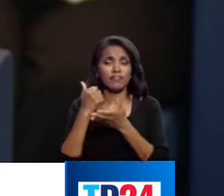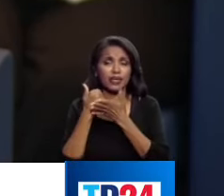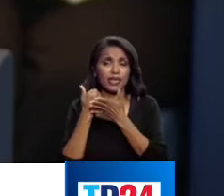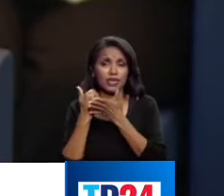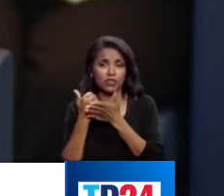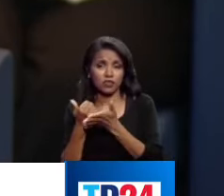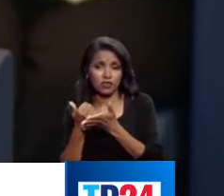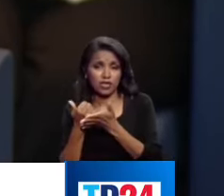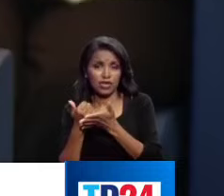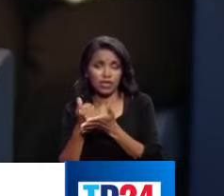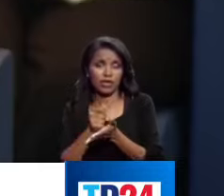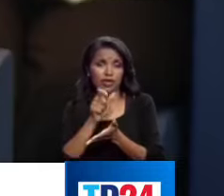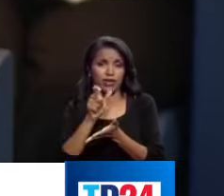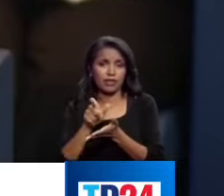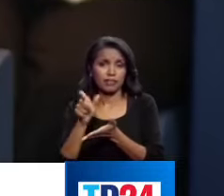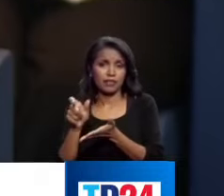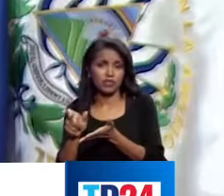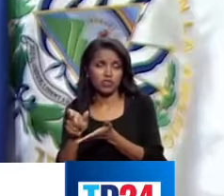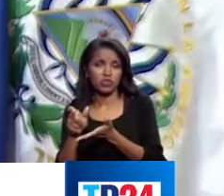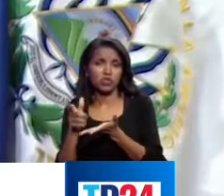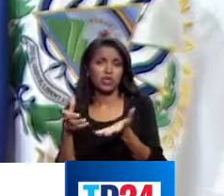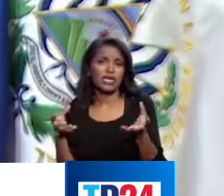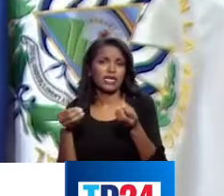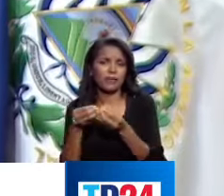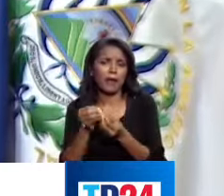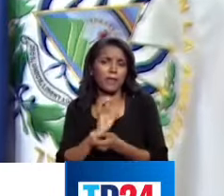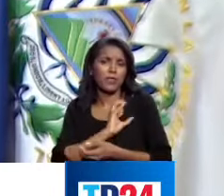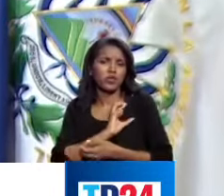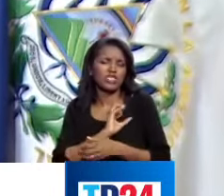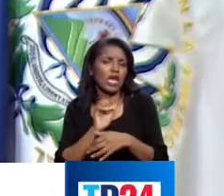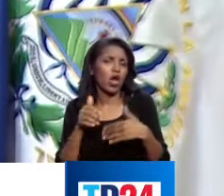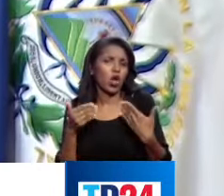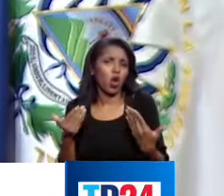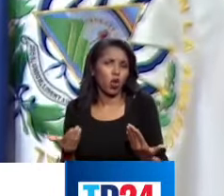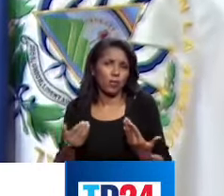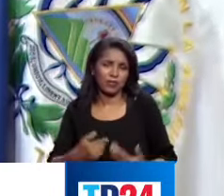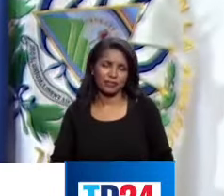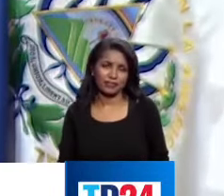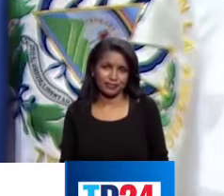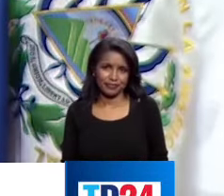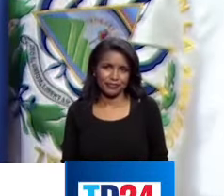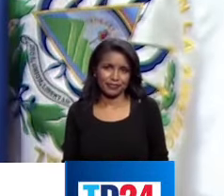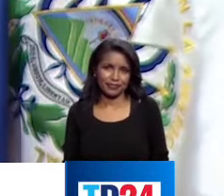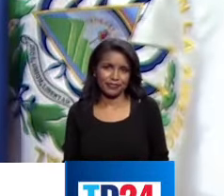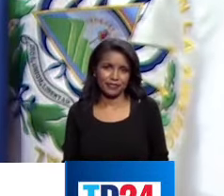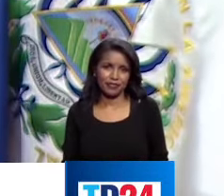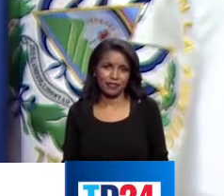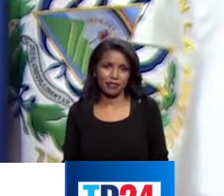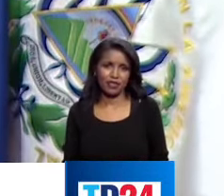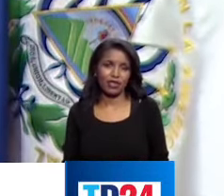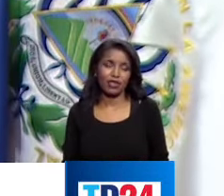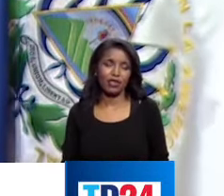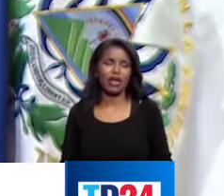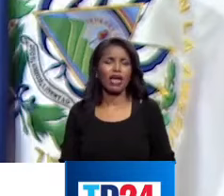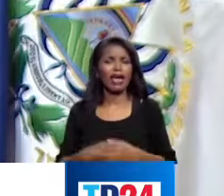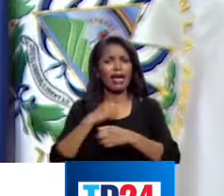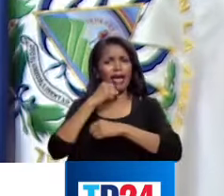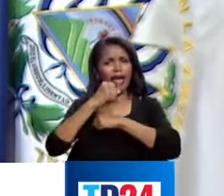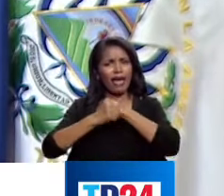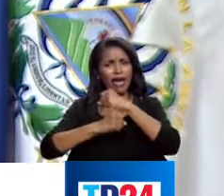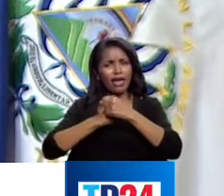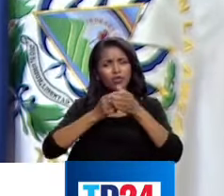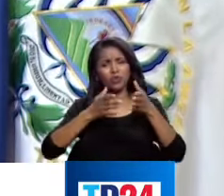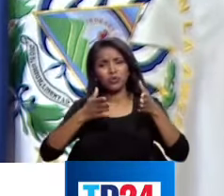para capacitar y aumentar su presencia en todo el país? A través del tiempo, la Policía de Turismo se ha venido debilitando.